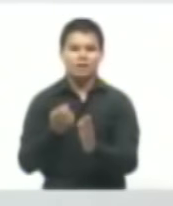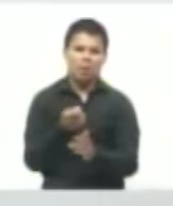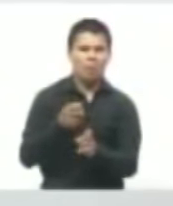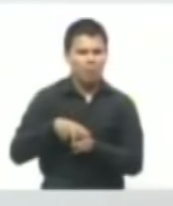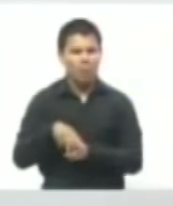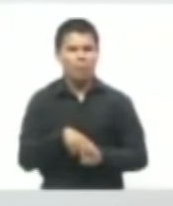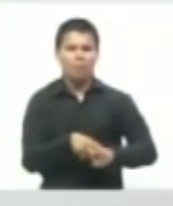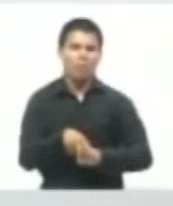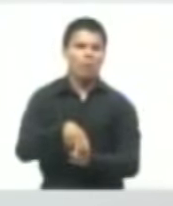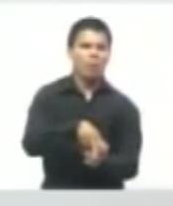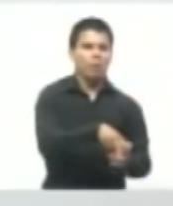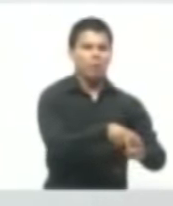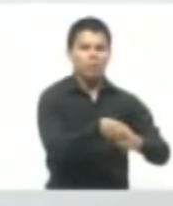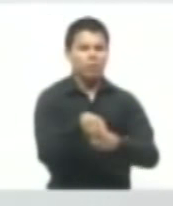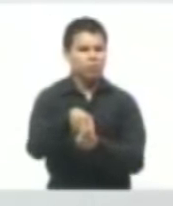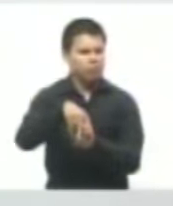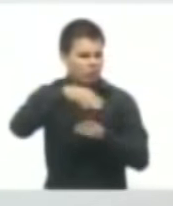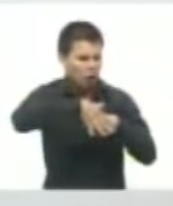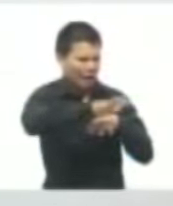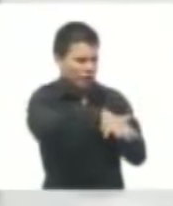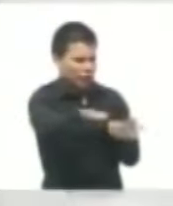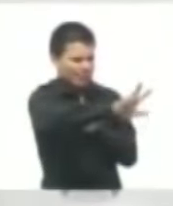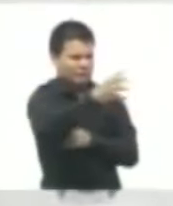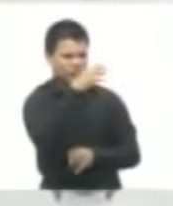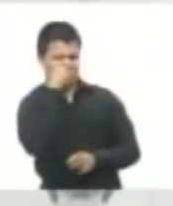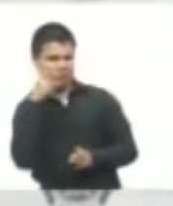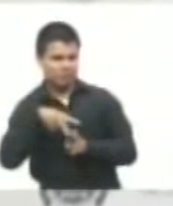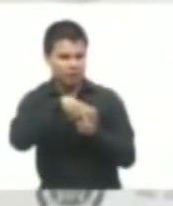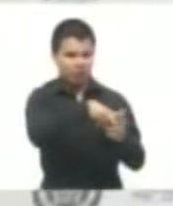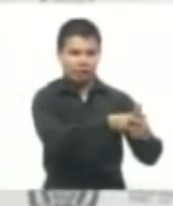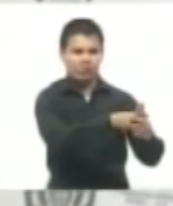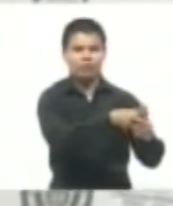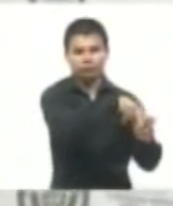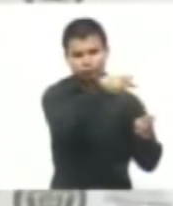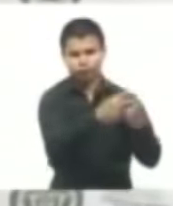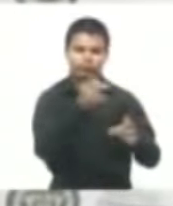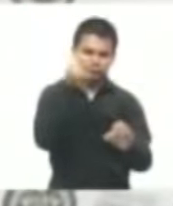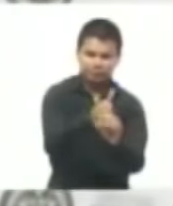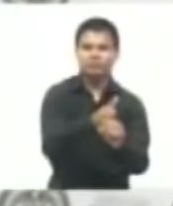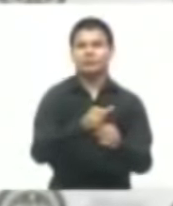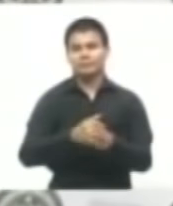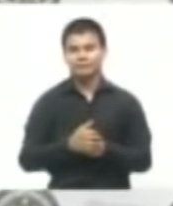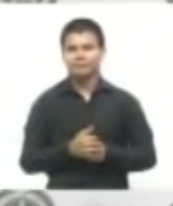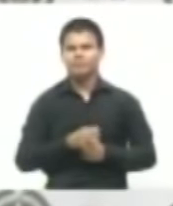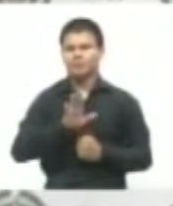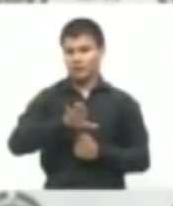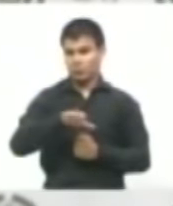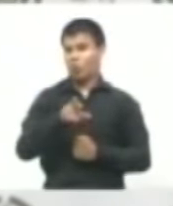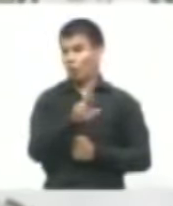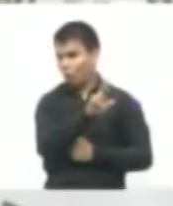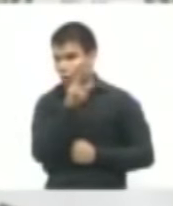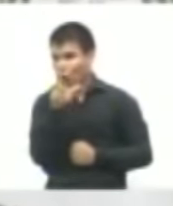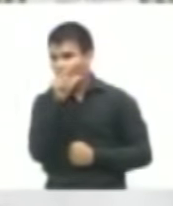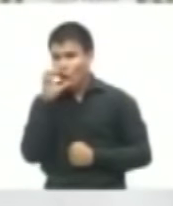trocha vía al corregimiento de Caracorí. La otra captura corresponde a la de Elías